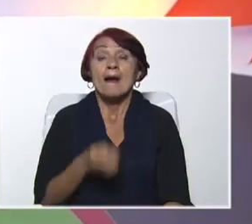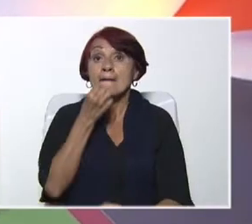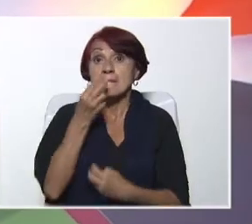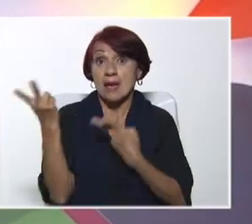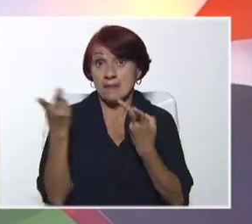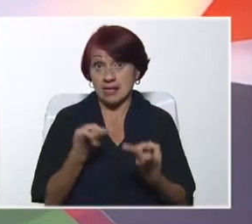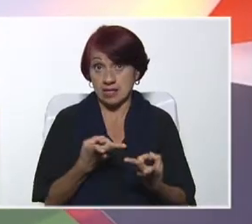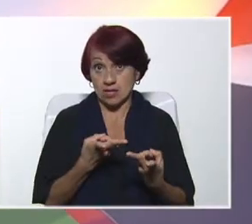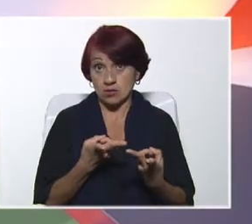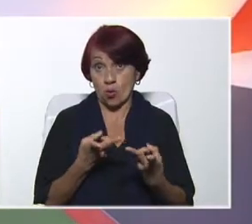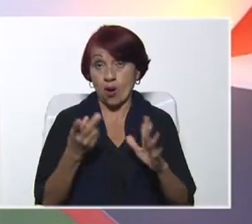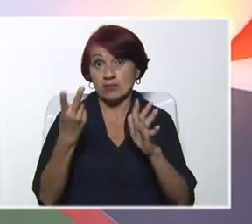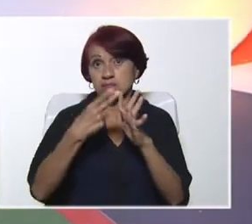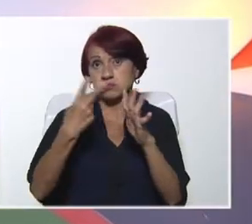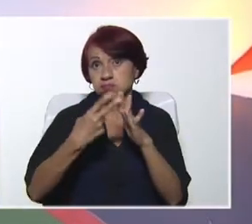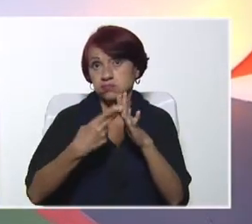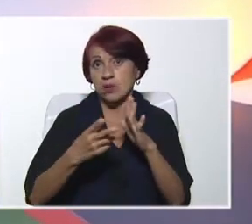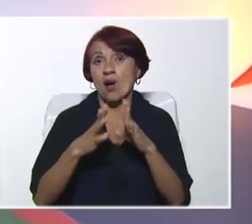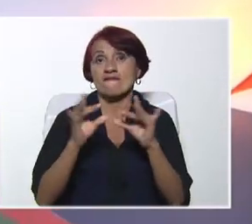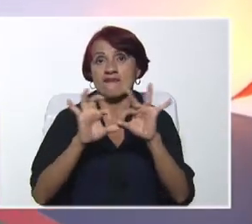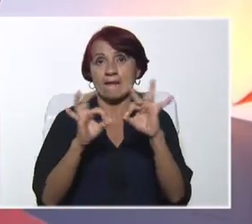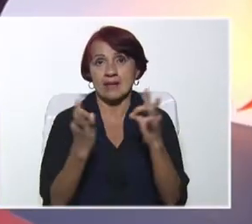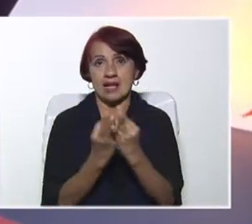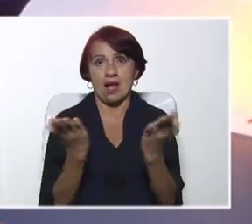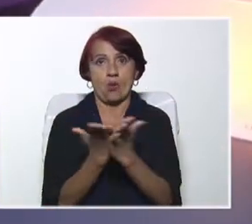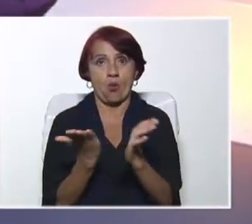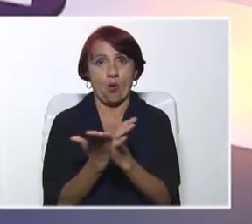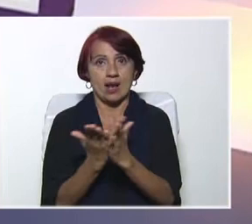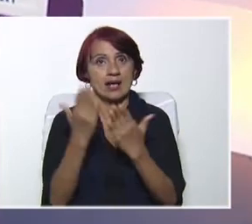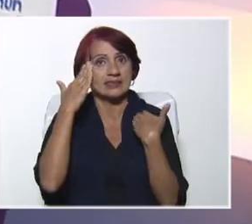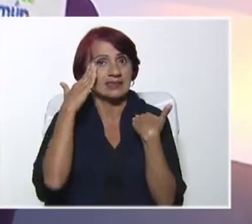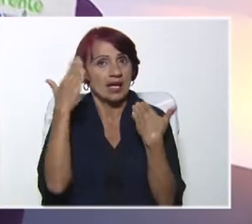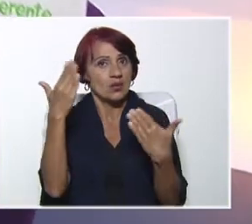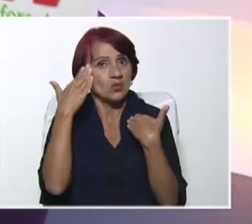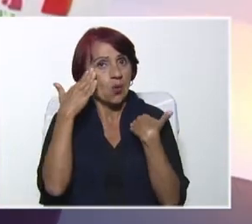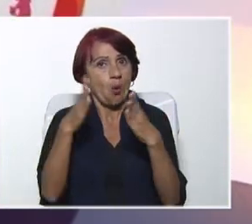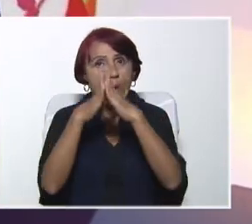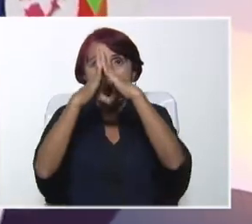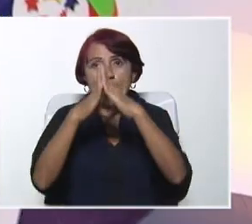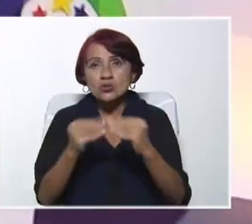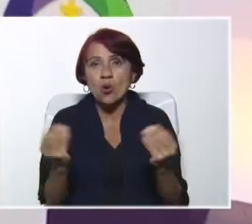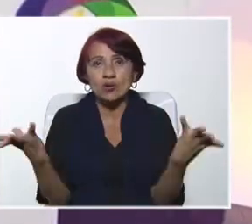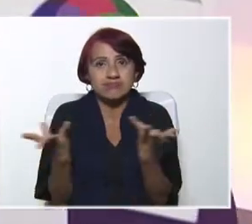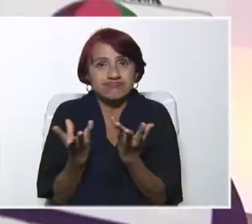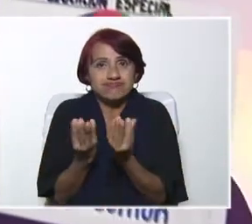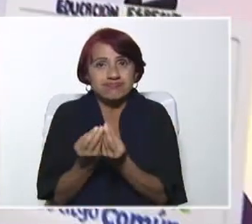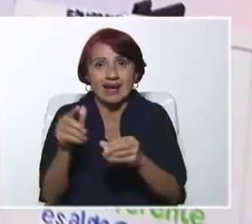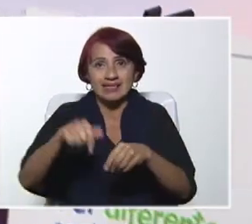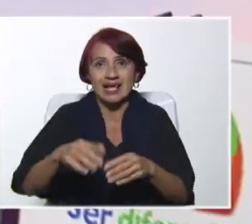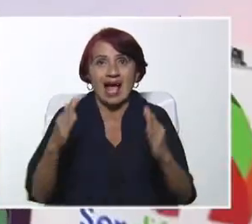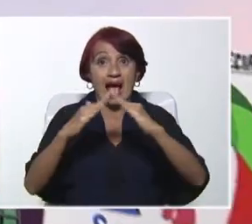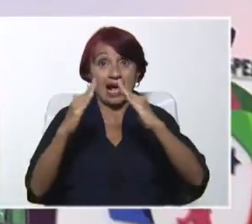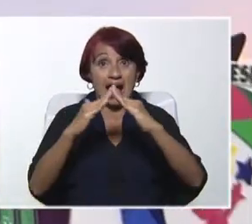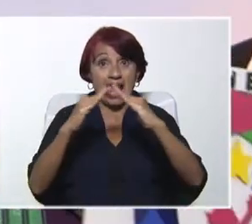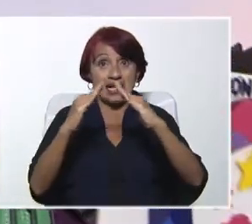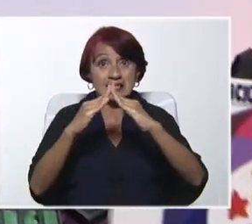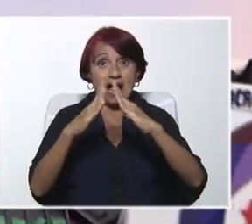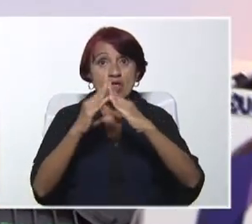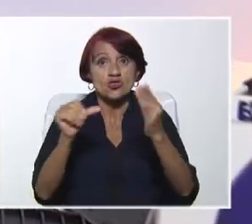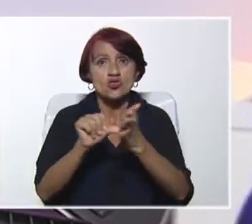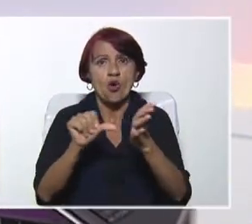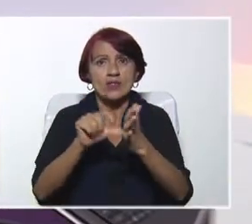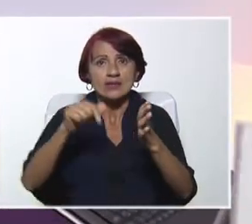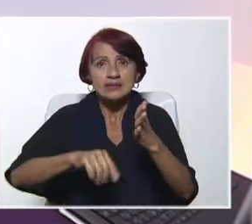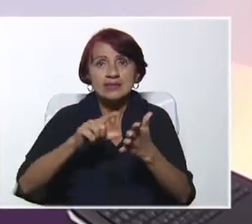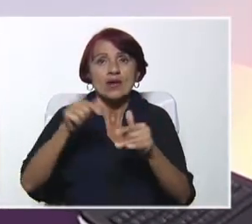Bienvenidos a su programa Cada Familia Una Escuela. Un cordial saludo para todos los que nos acompañan desde sus hogares, donde el día de